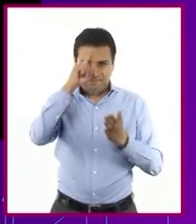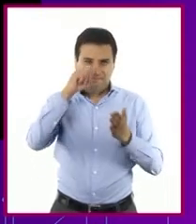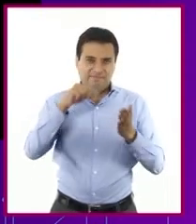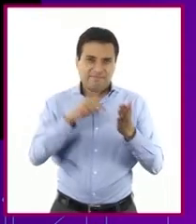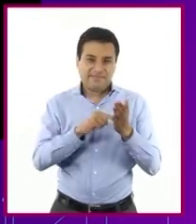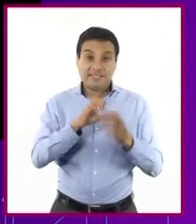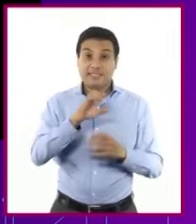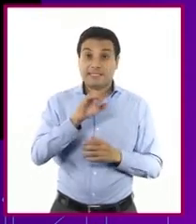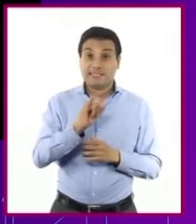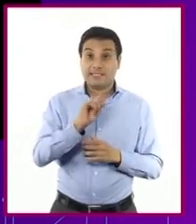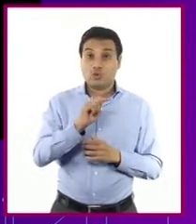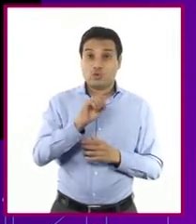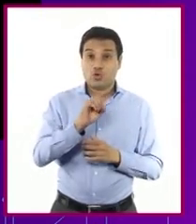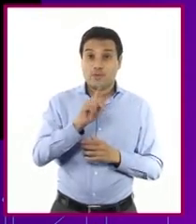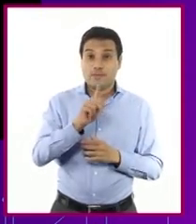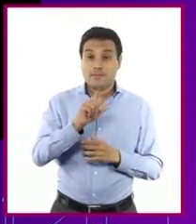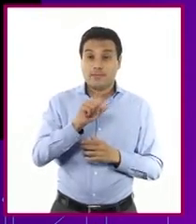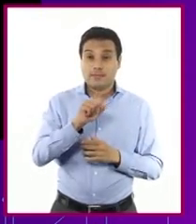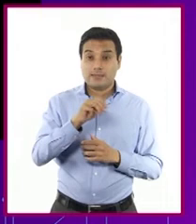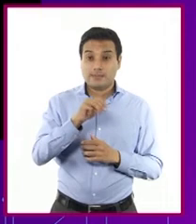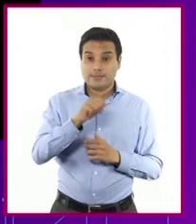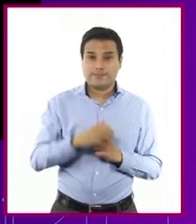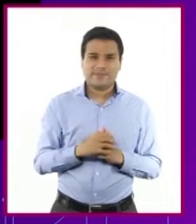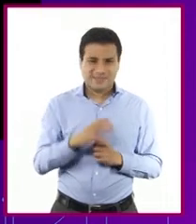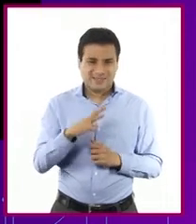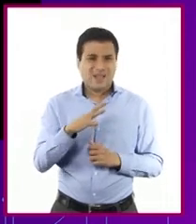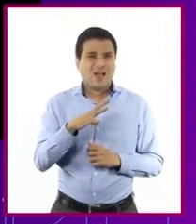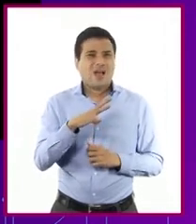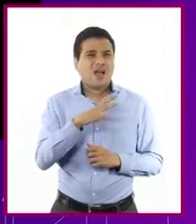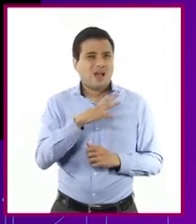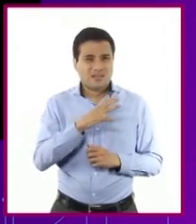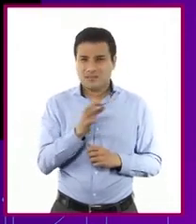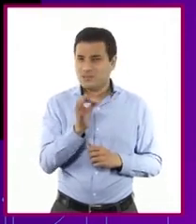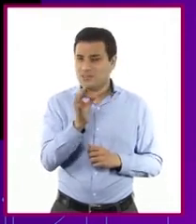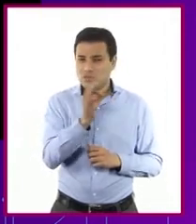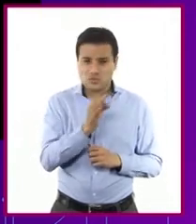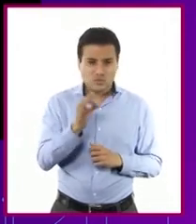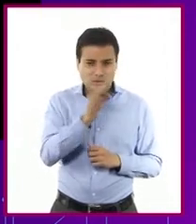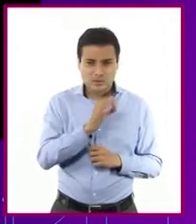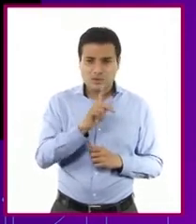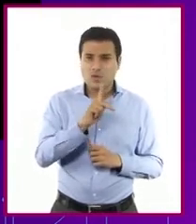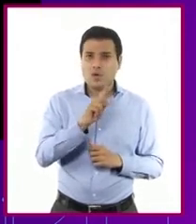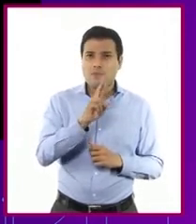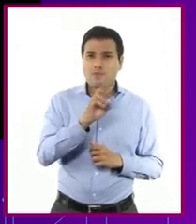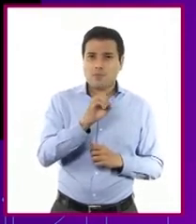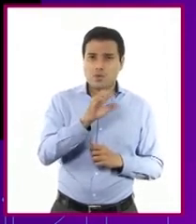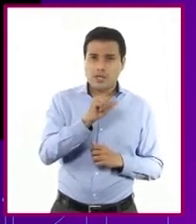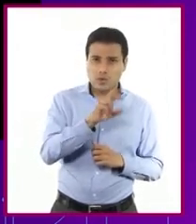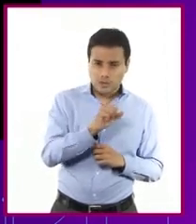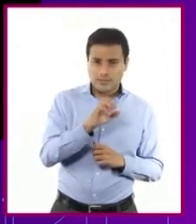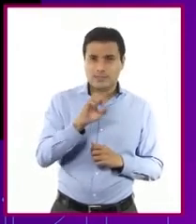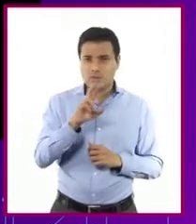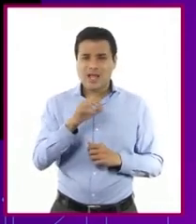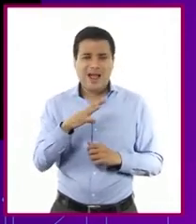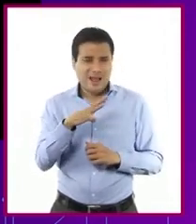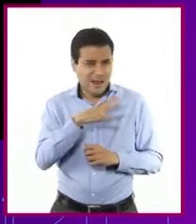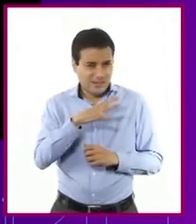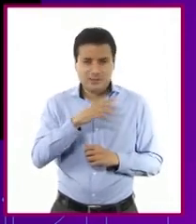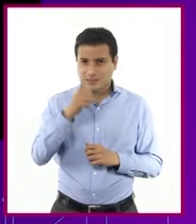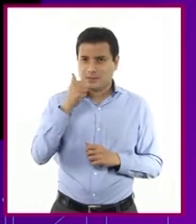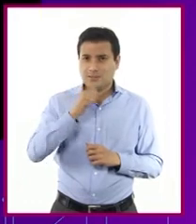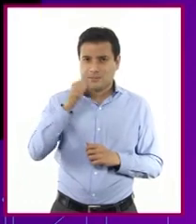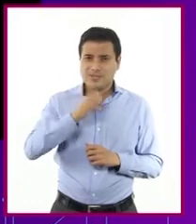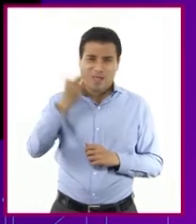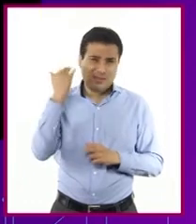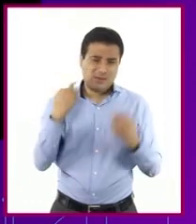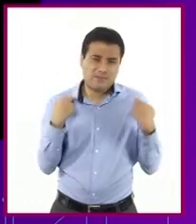citoplasma está presente en todas las células procariotas y eucariotas, puesto que nos han explicado que